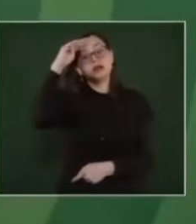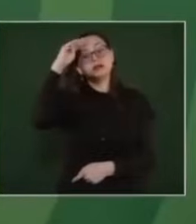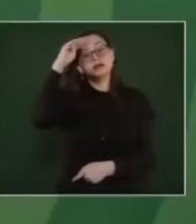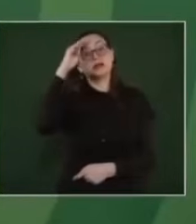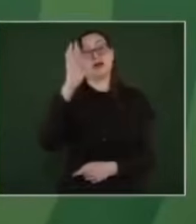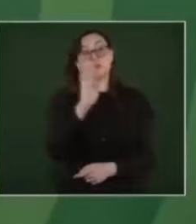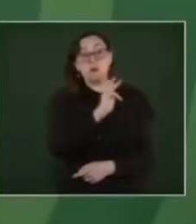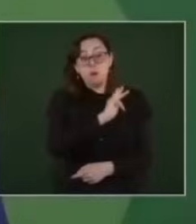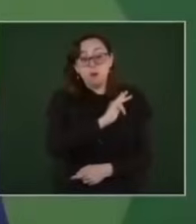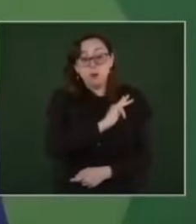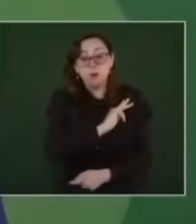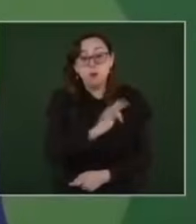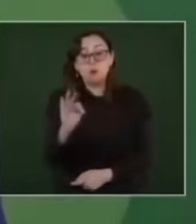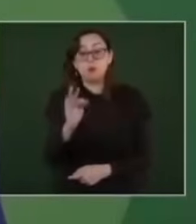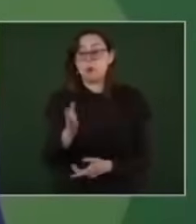propósitos